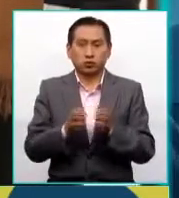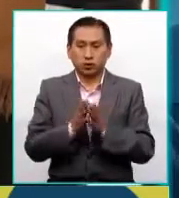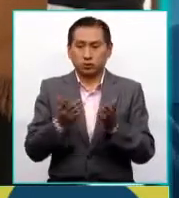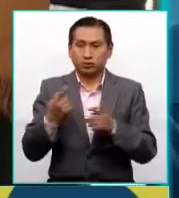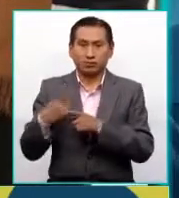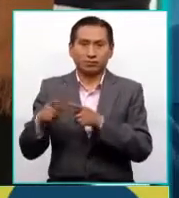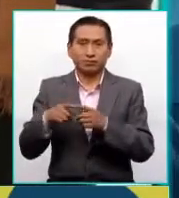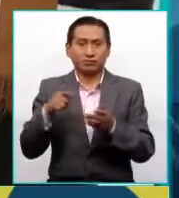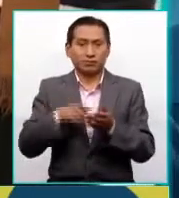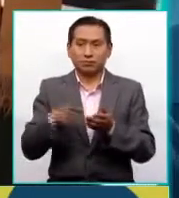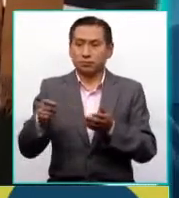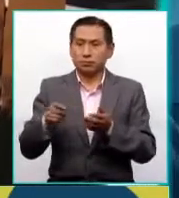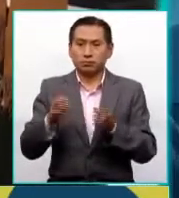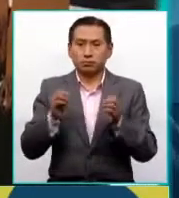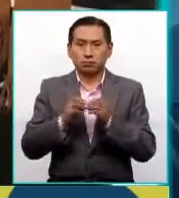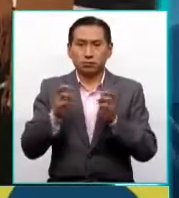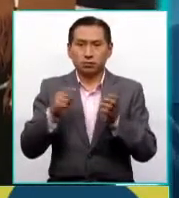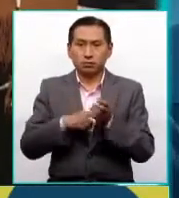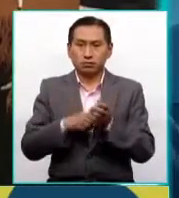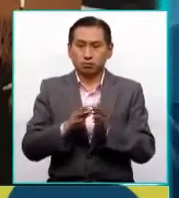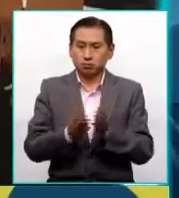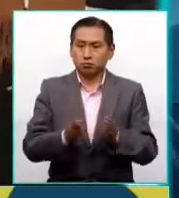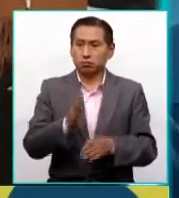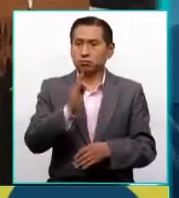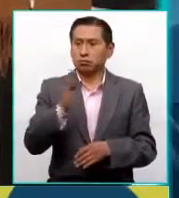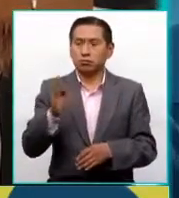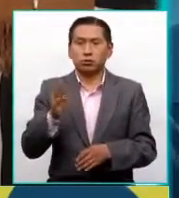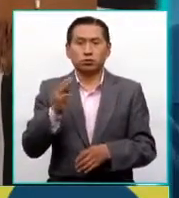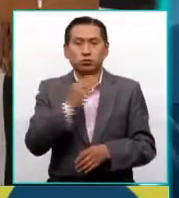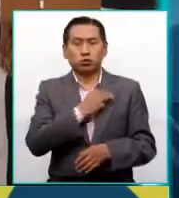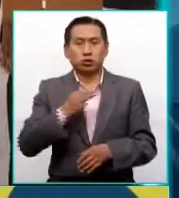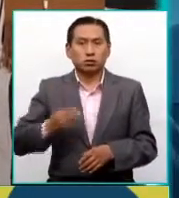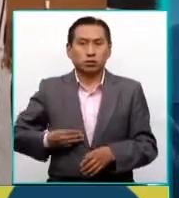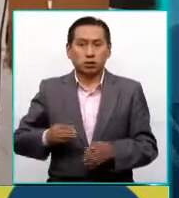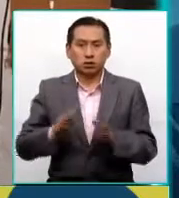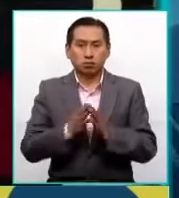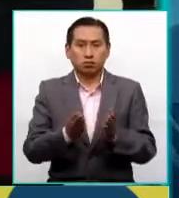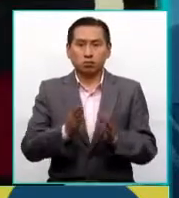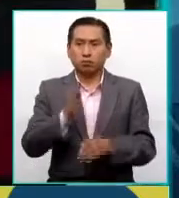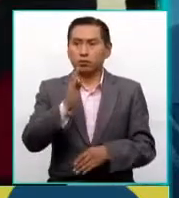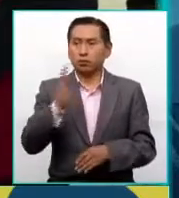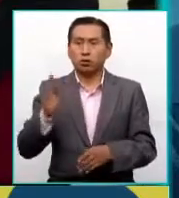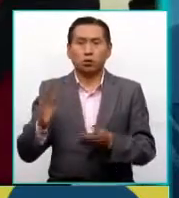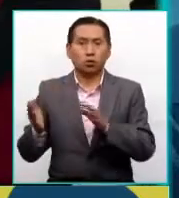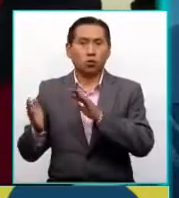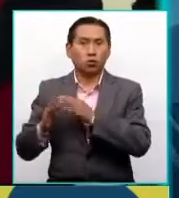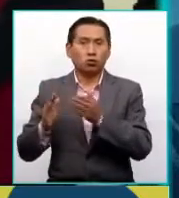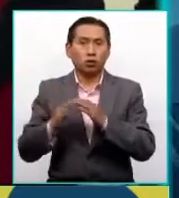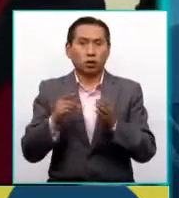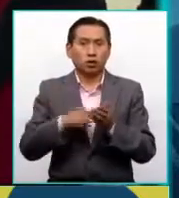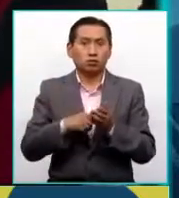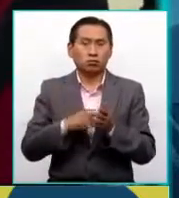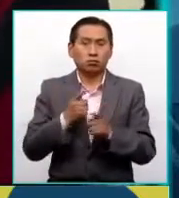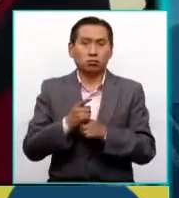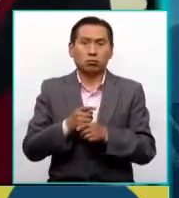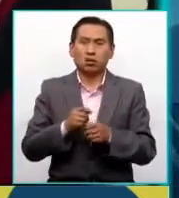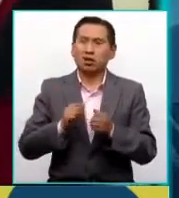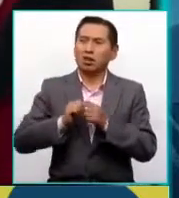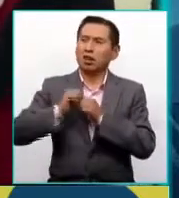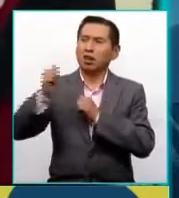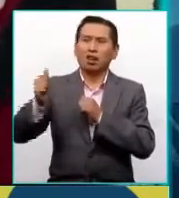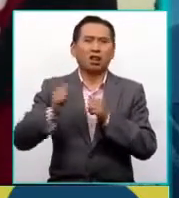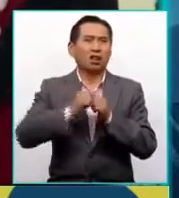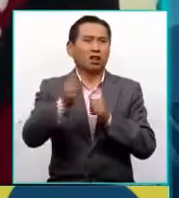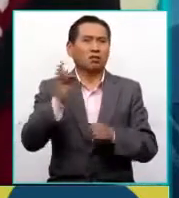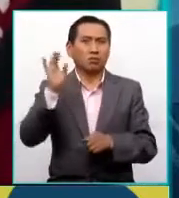libros lo que hacemos son conformar bibliotecas municipales, bibliotecas comunitarias, las cuales llegan a los lugares más alejados